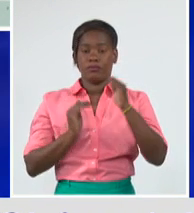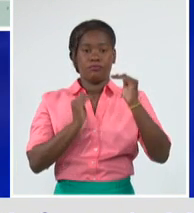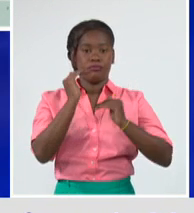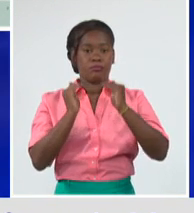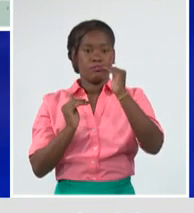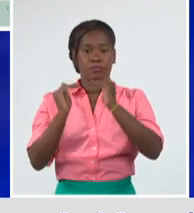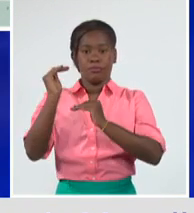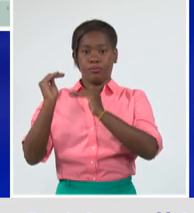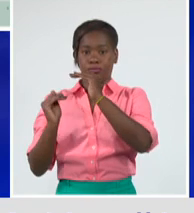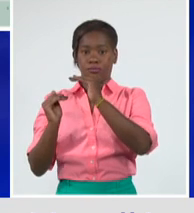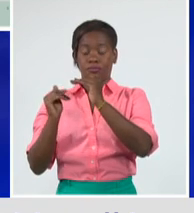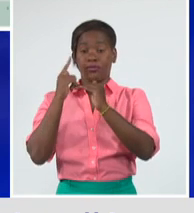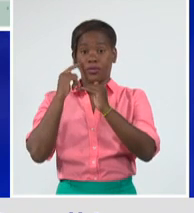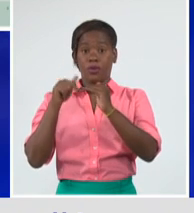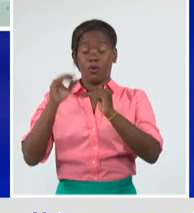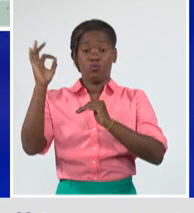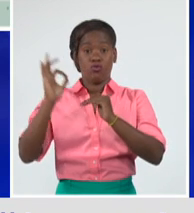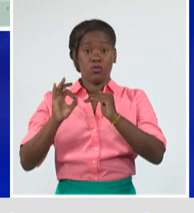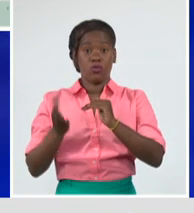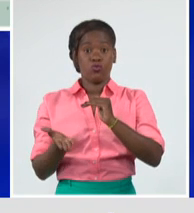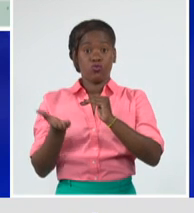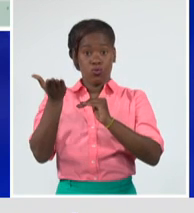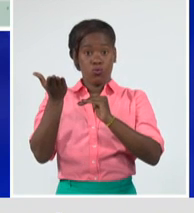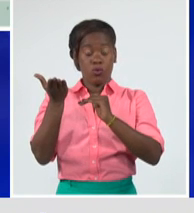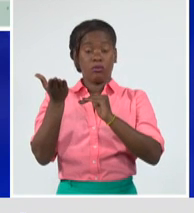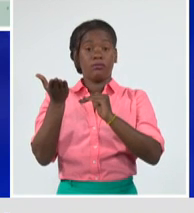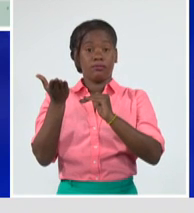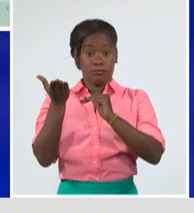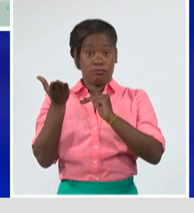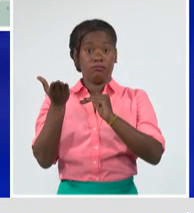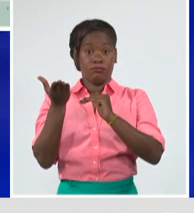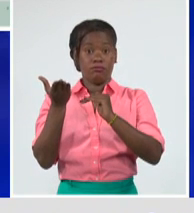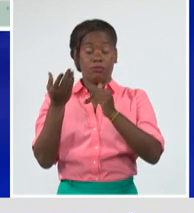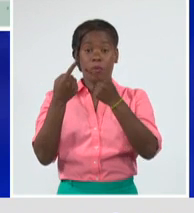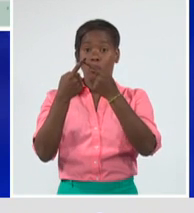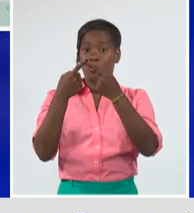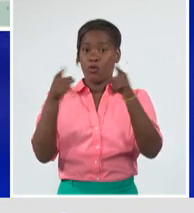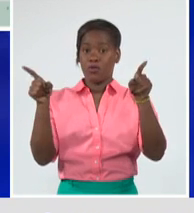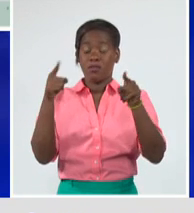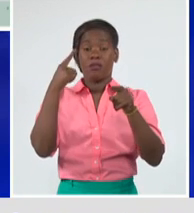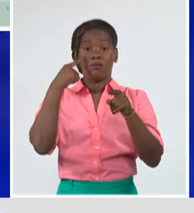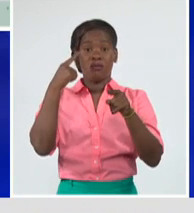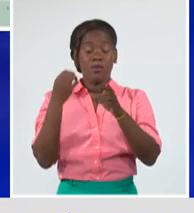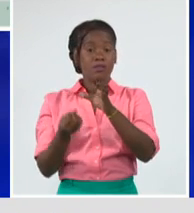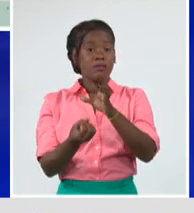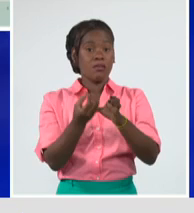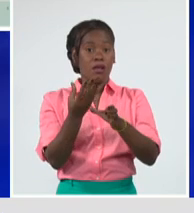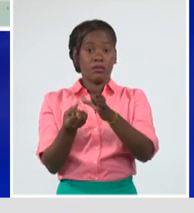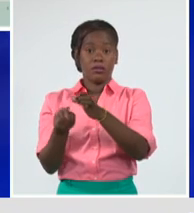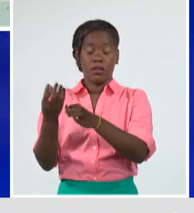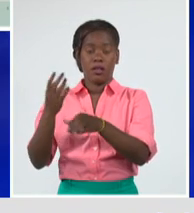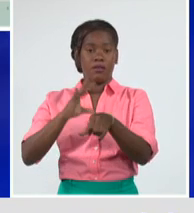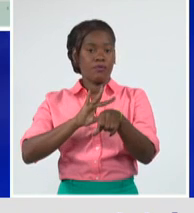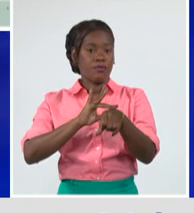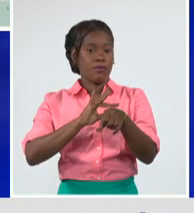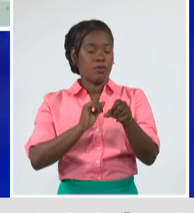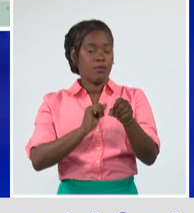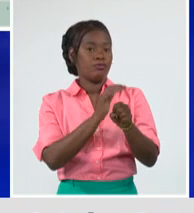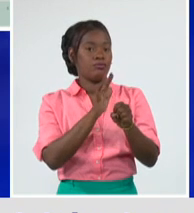un 20,5%, todas las provincias con positividad por encima de